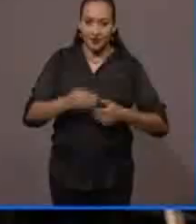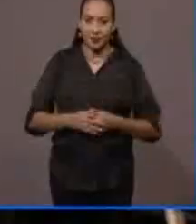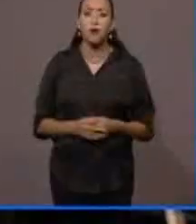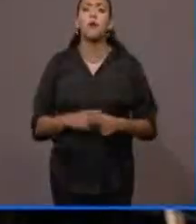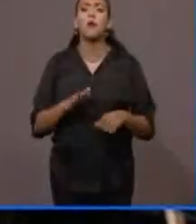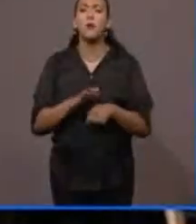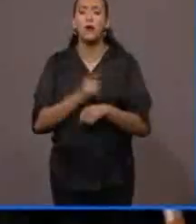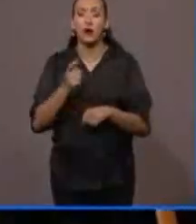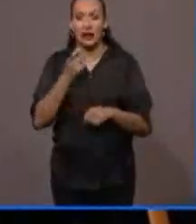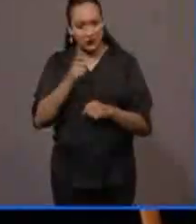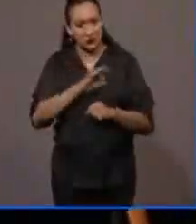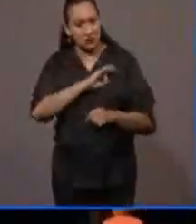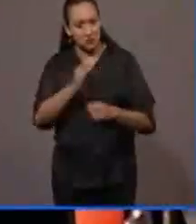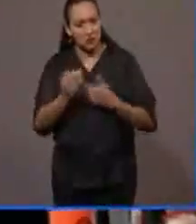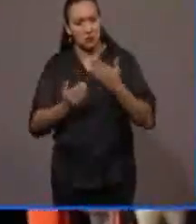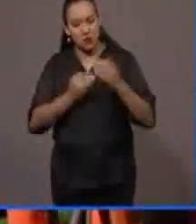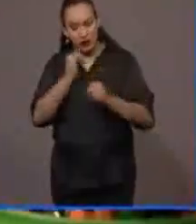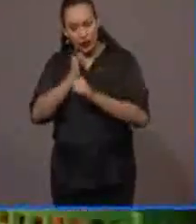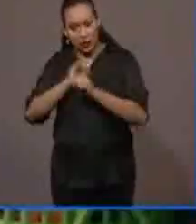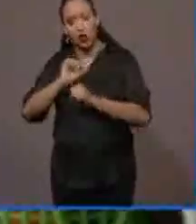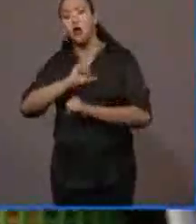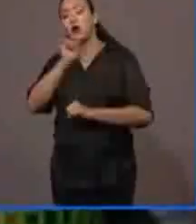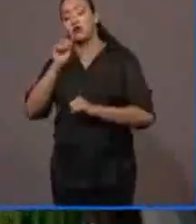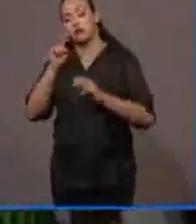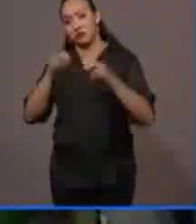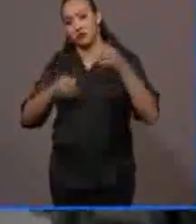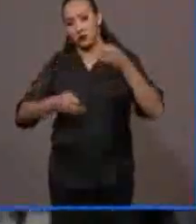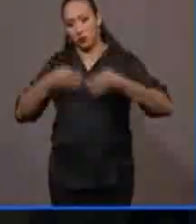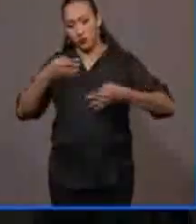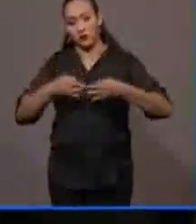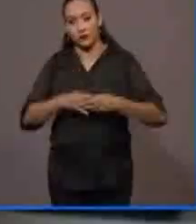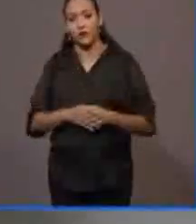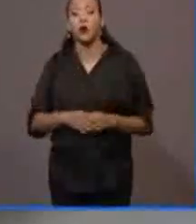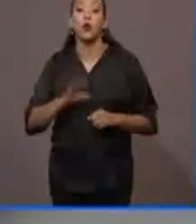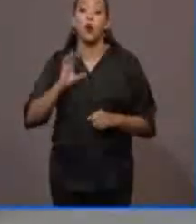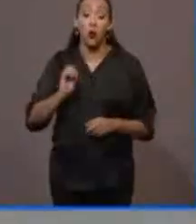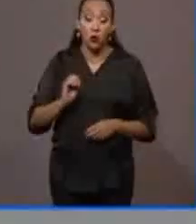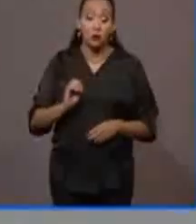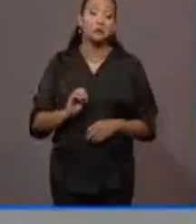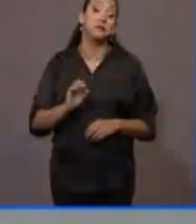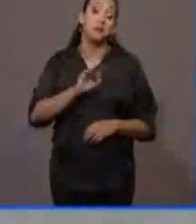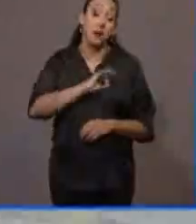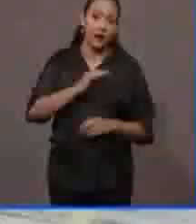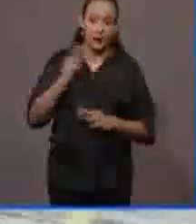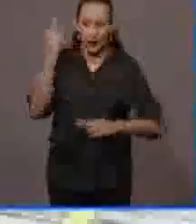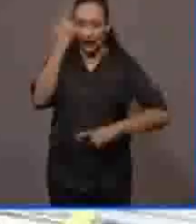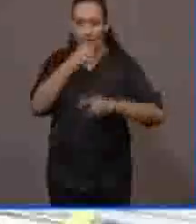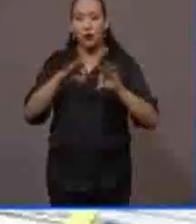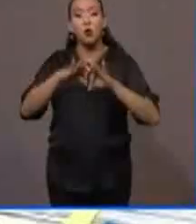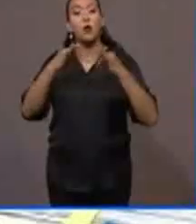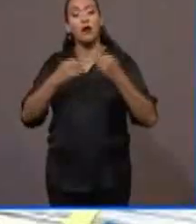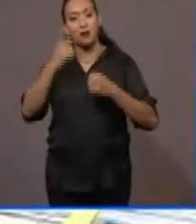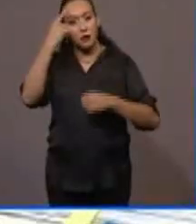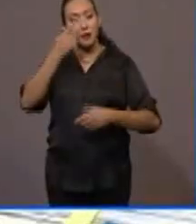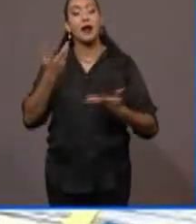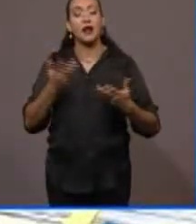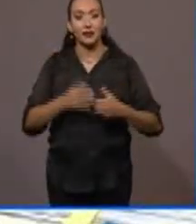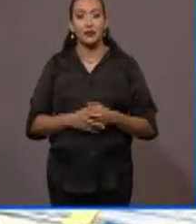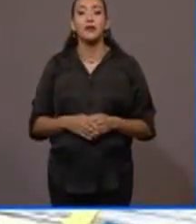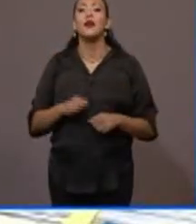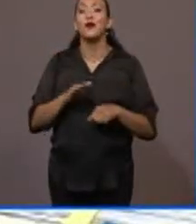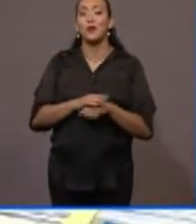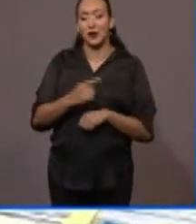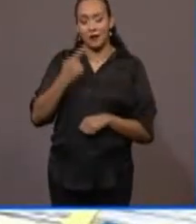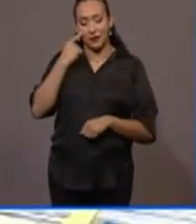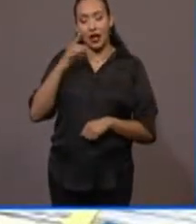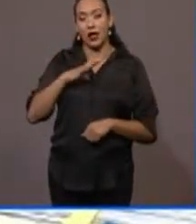pues esto podrá estudiarse en otro momento del juicio y, en su caso, adoptar las medidas necesarias. Este asunto se desprende